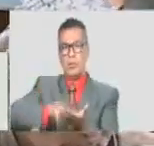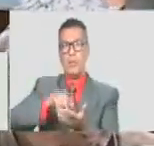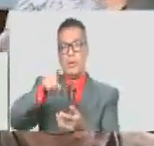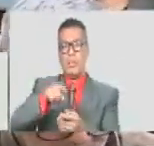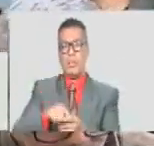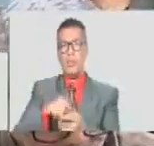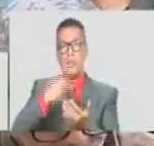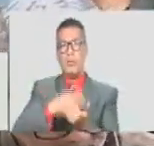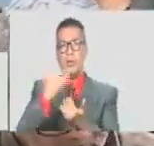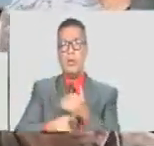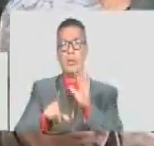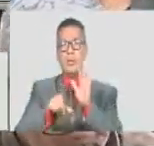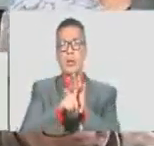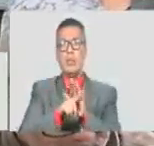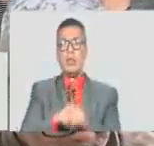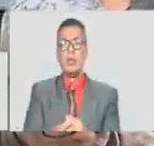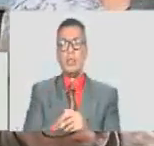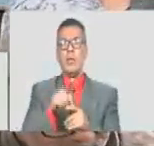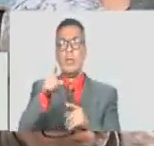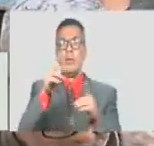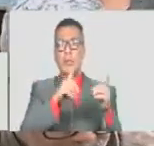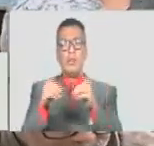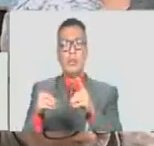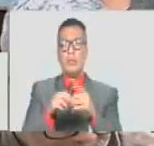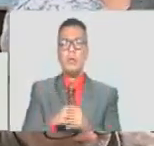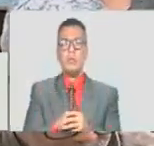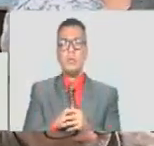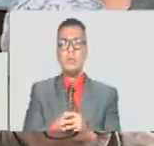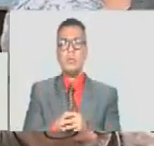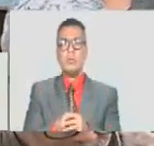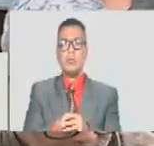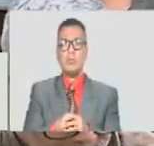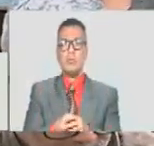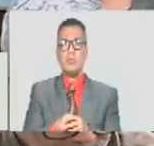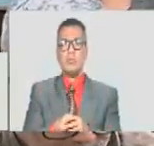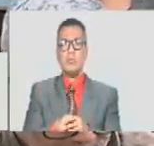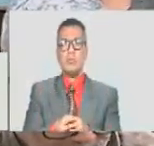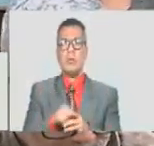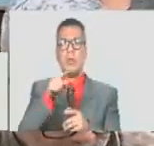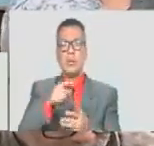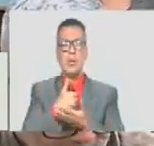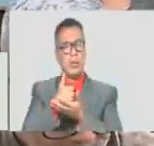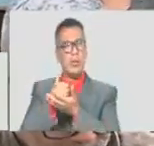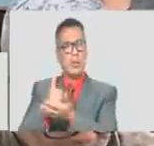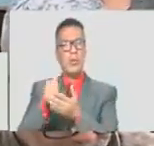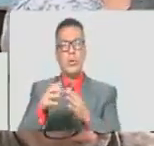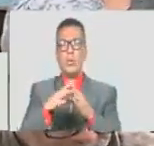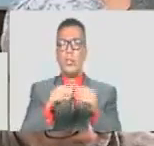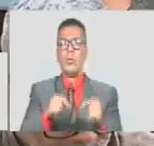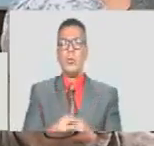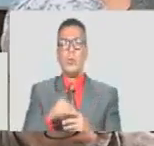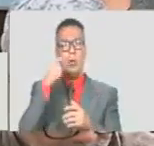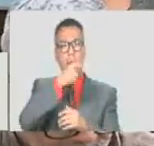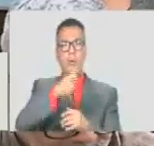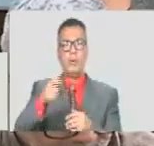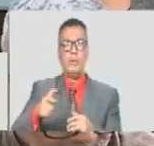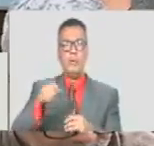este anteproyecto de ley que iremos a discusión y bueno, y que sea en beneficio de todo el